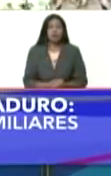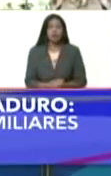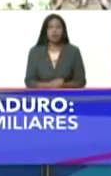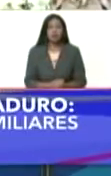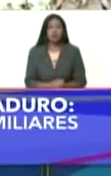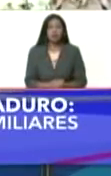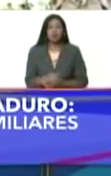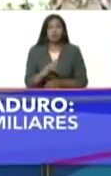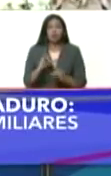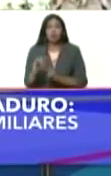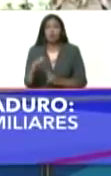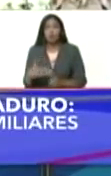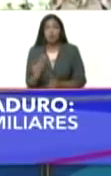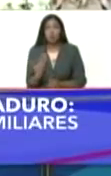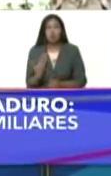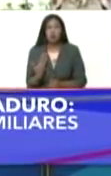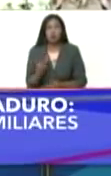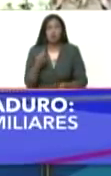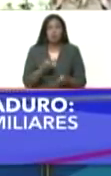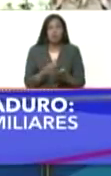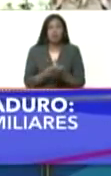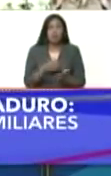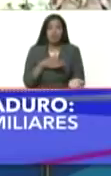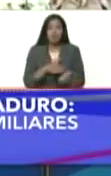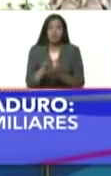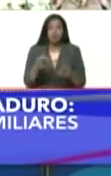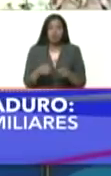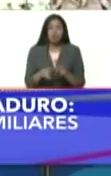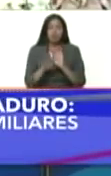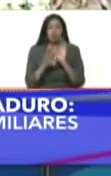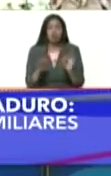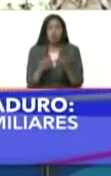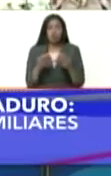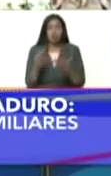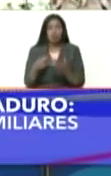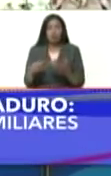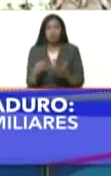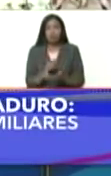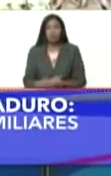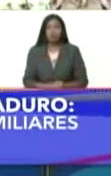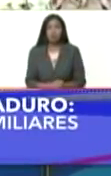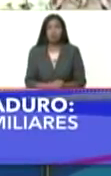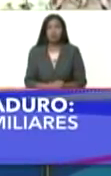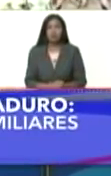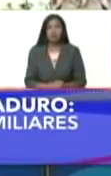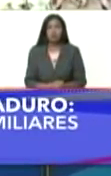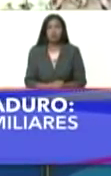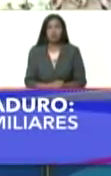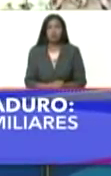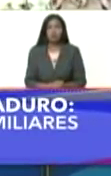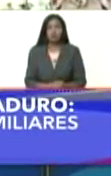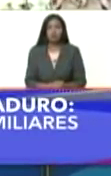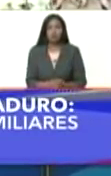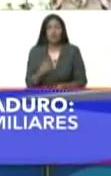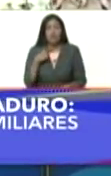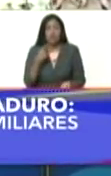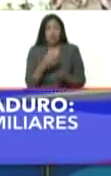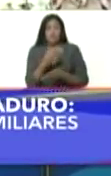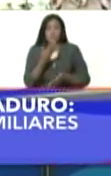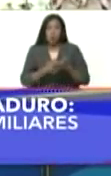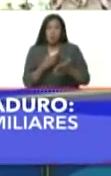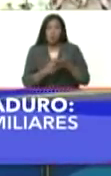para que pues, nosotros podamos invertir y garantizar todos los materiales. Así que aquí apenas me están haciendo una